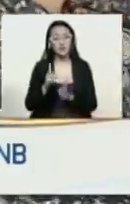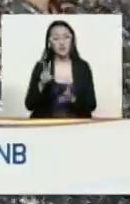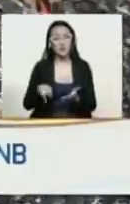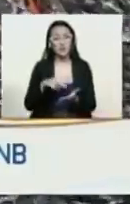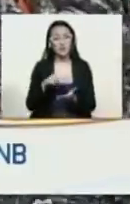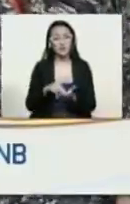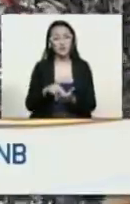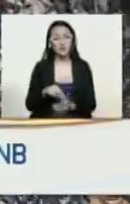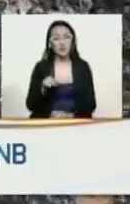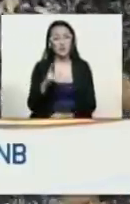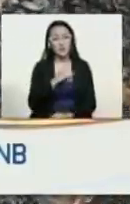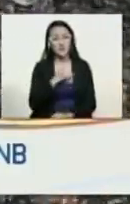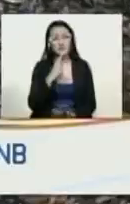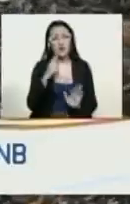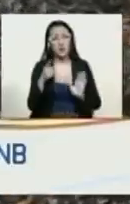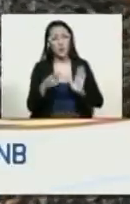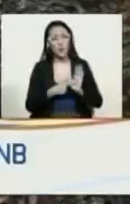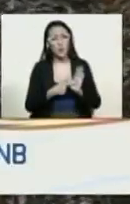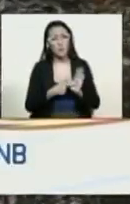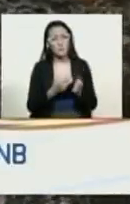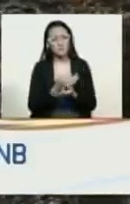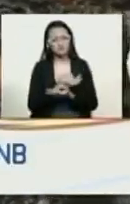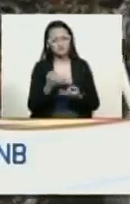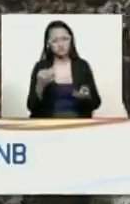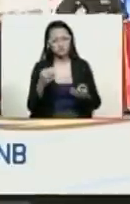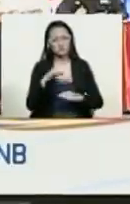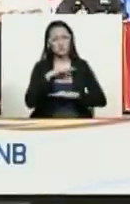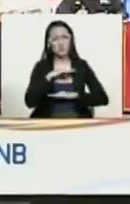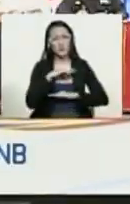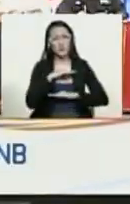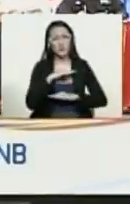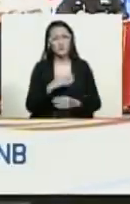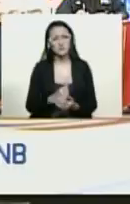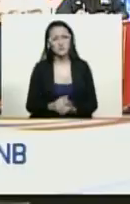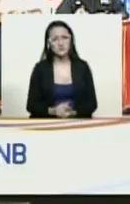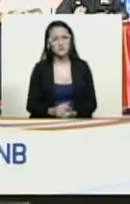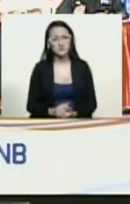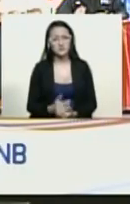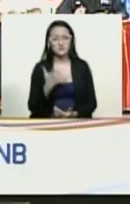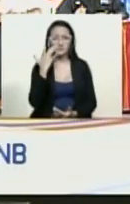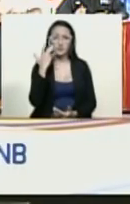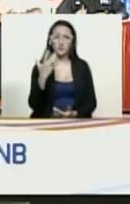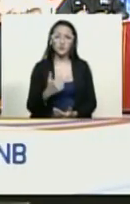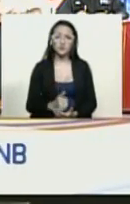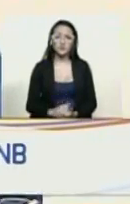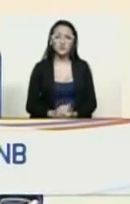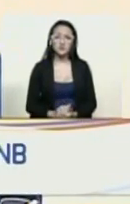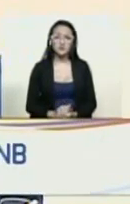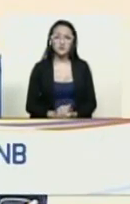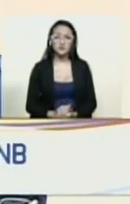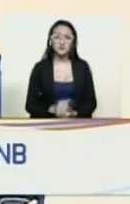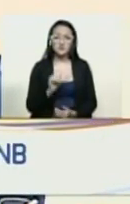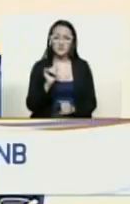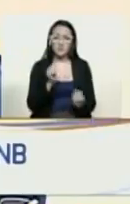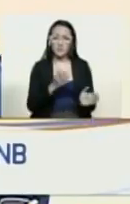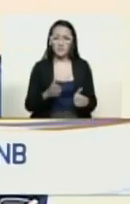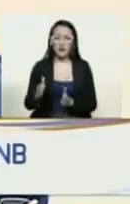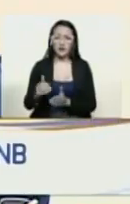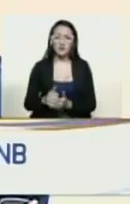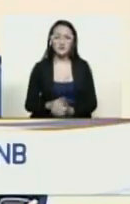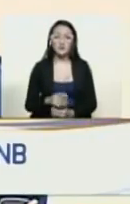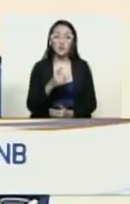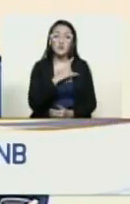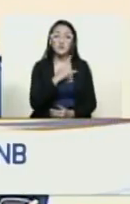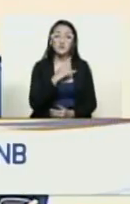UNES cumple de manera excelente con esa visión y con ese plan. Porque